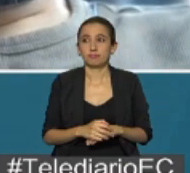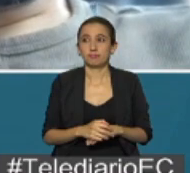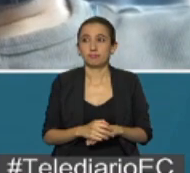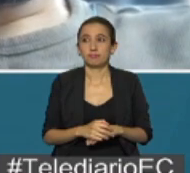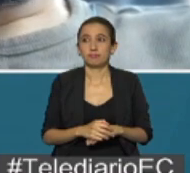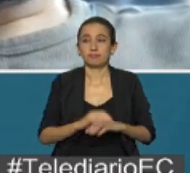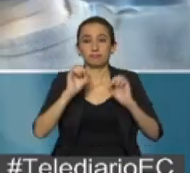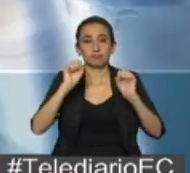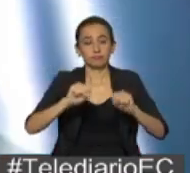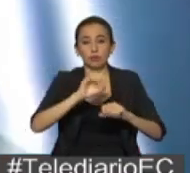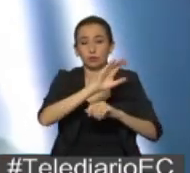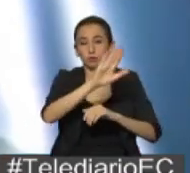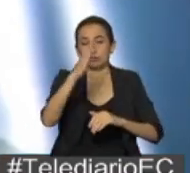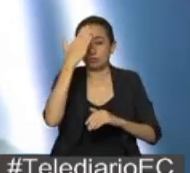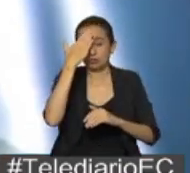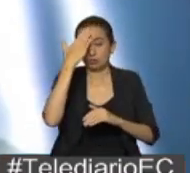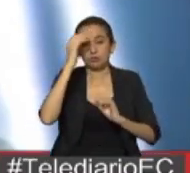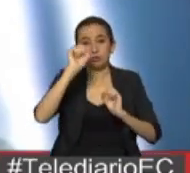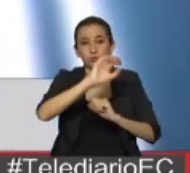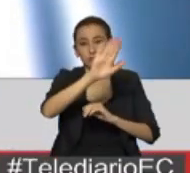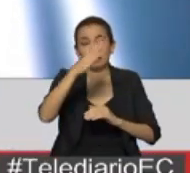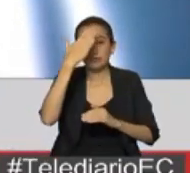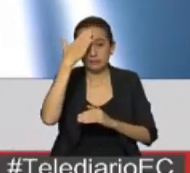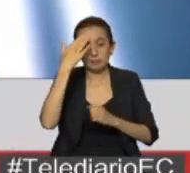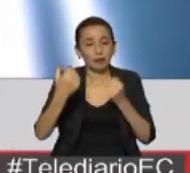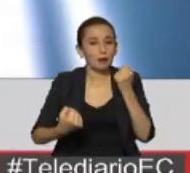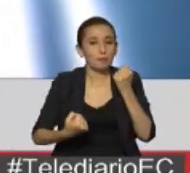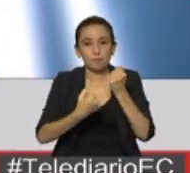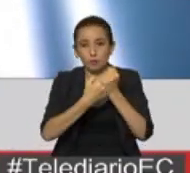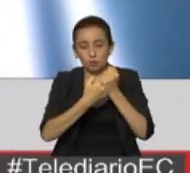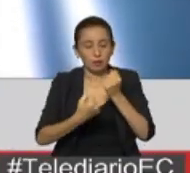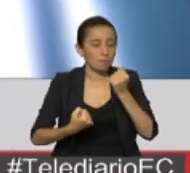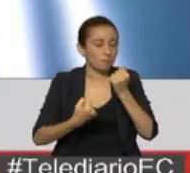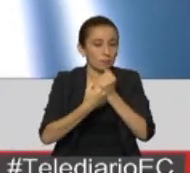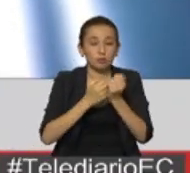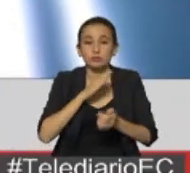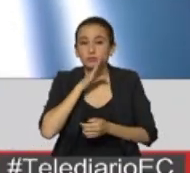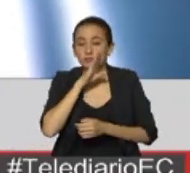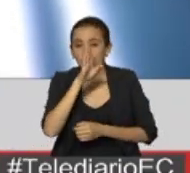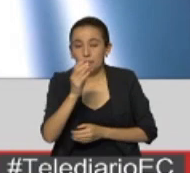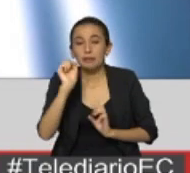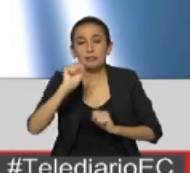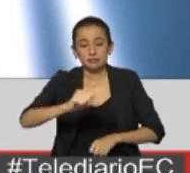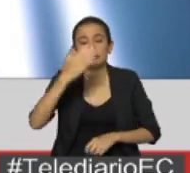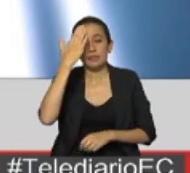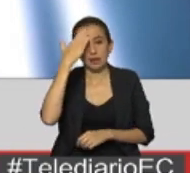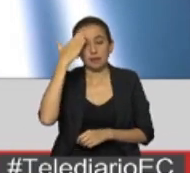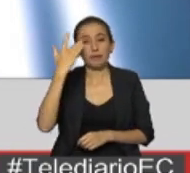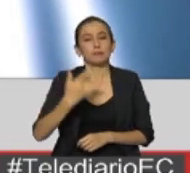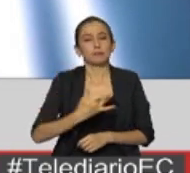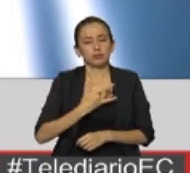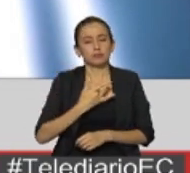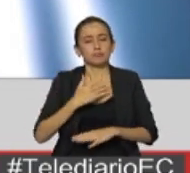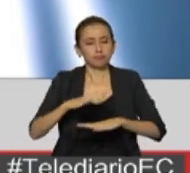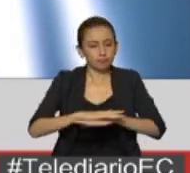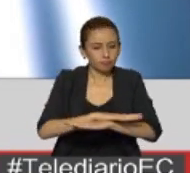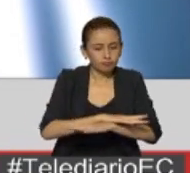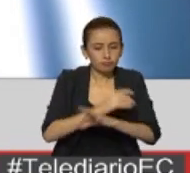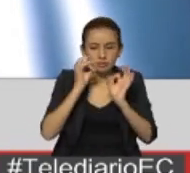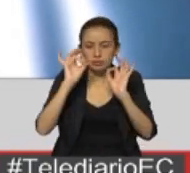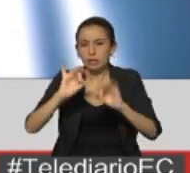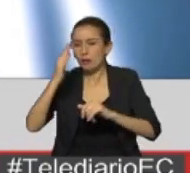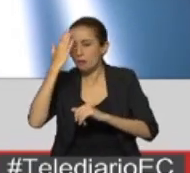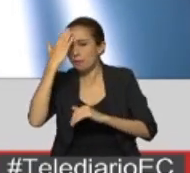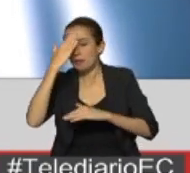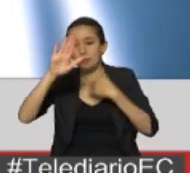Saben que cuentan con el Banco de Desarrollo, eso es importante, que hay una sensibilidad absoluta de parte del gobierno central, de este gobierno de todos. El